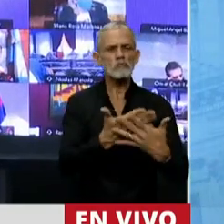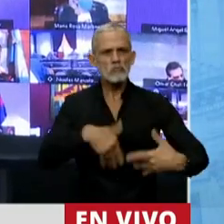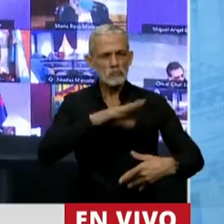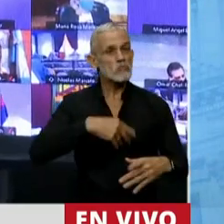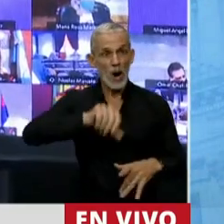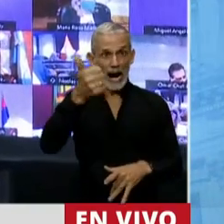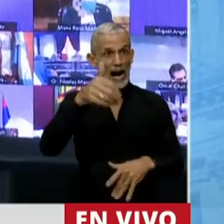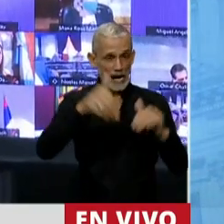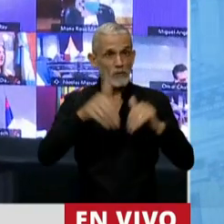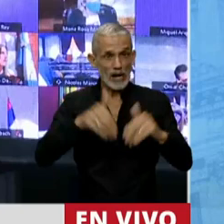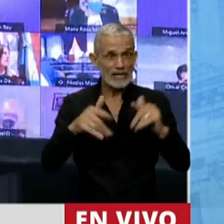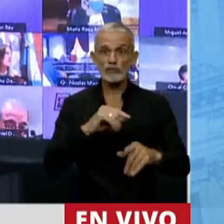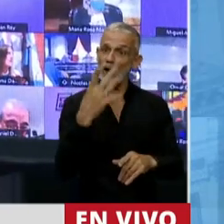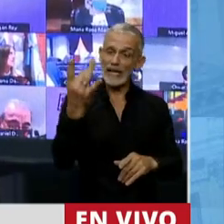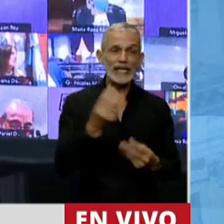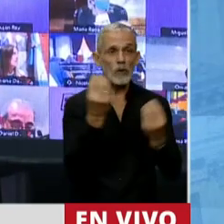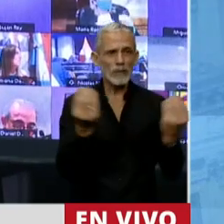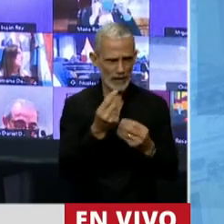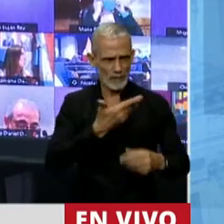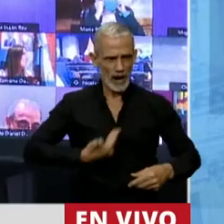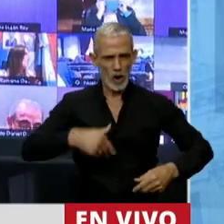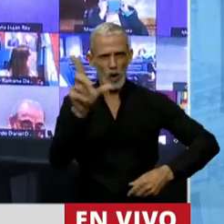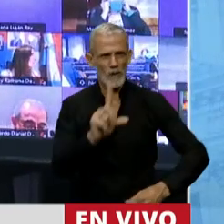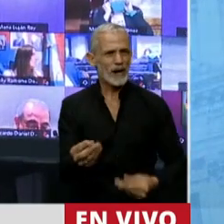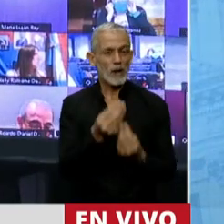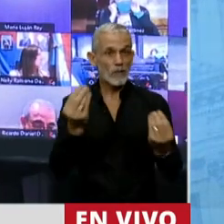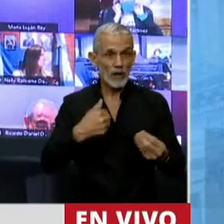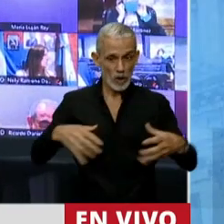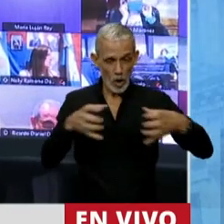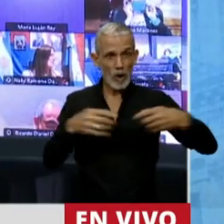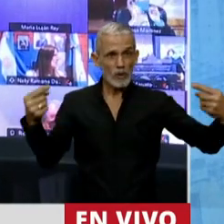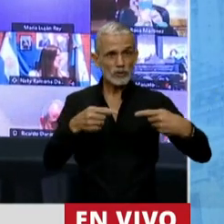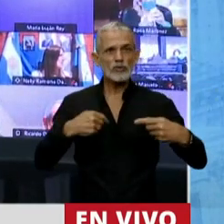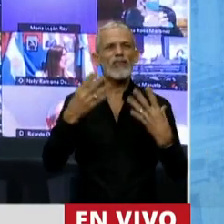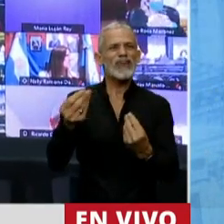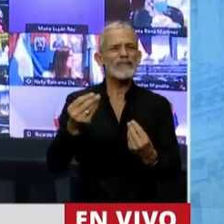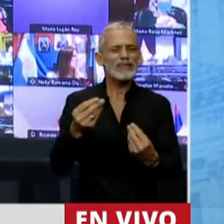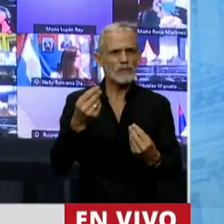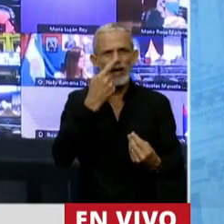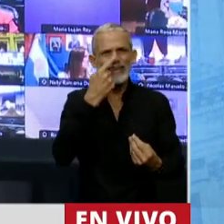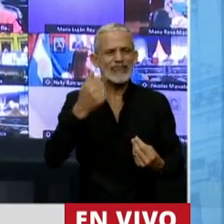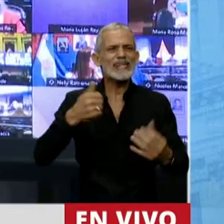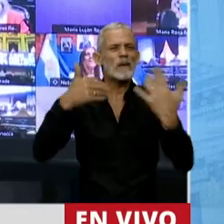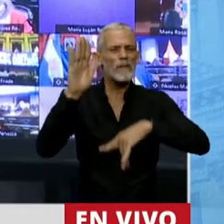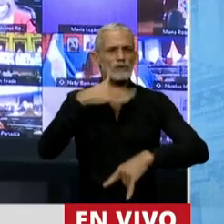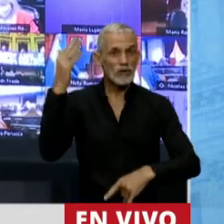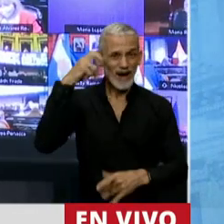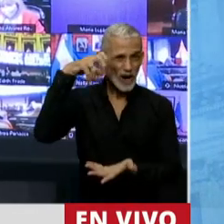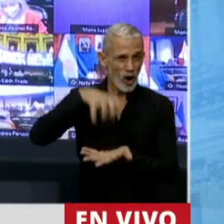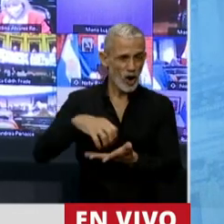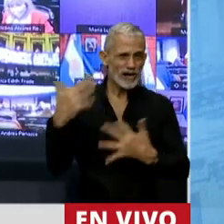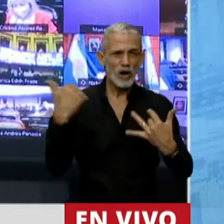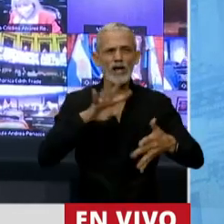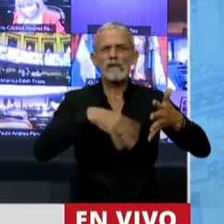hemos ganado las elecciones y nos eligieron para gobernar, porque siendo oposición defendimos los intereses de nuestras mayorías, porque acá cuando se discutía los